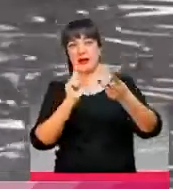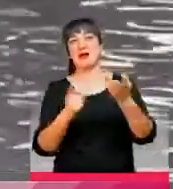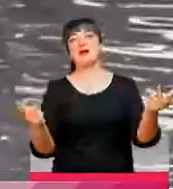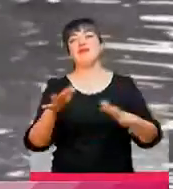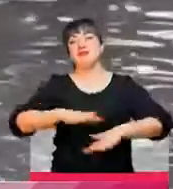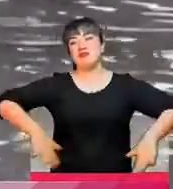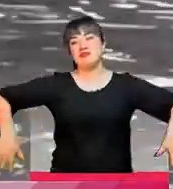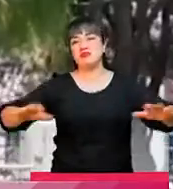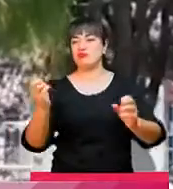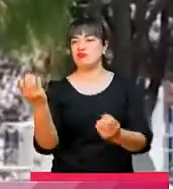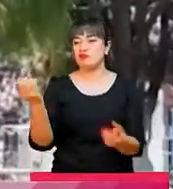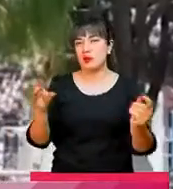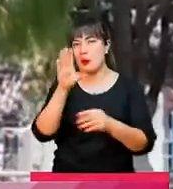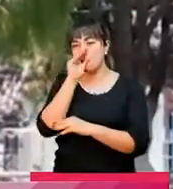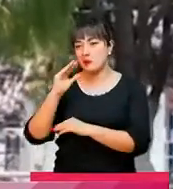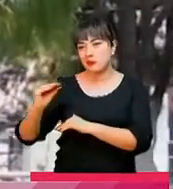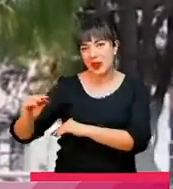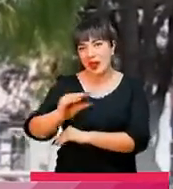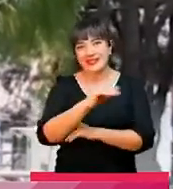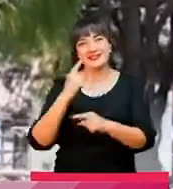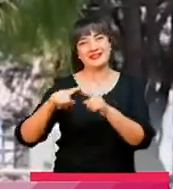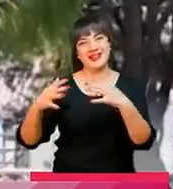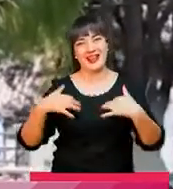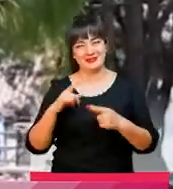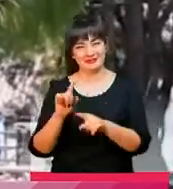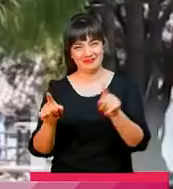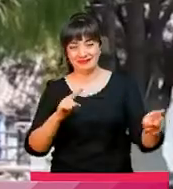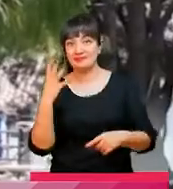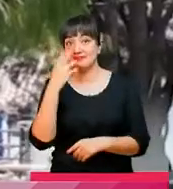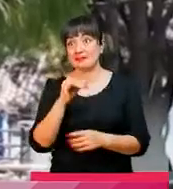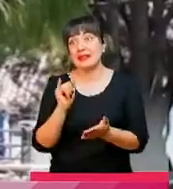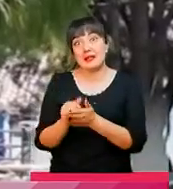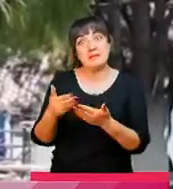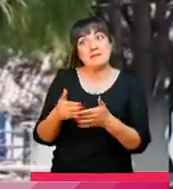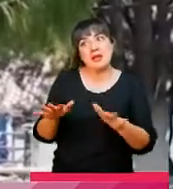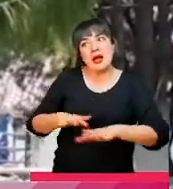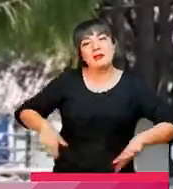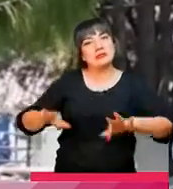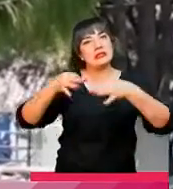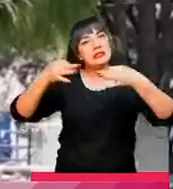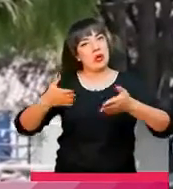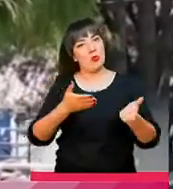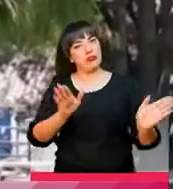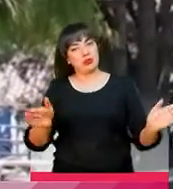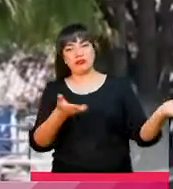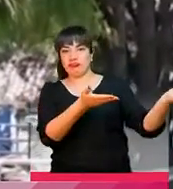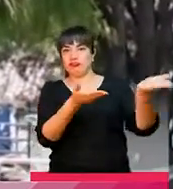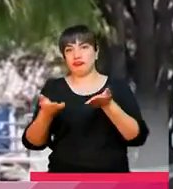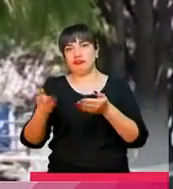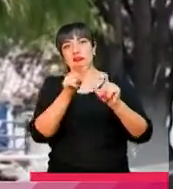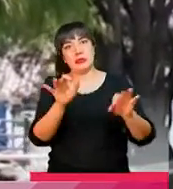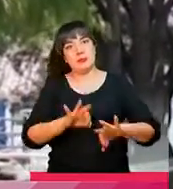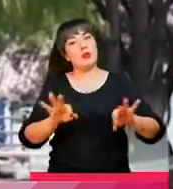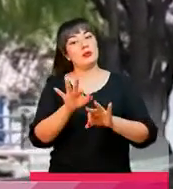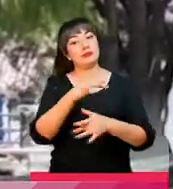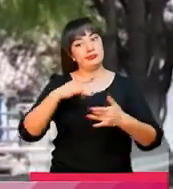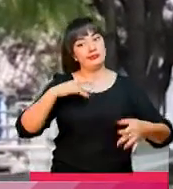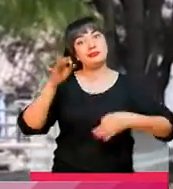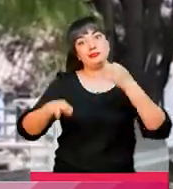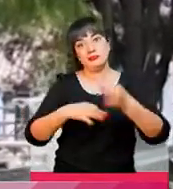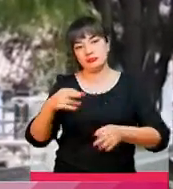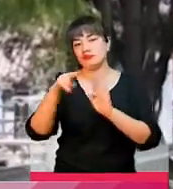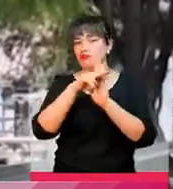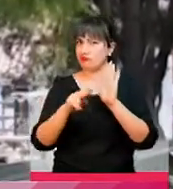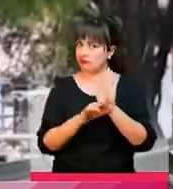adornado por patos. Estamos en un momento importante que es la reactivación de forma segura y para ello hay que seguir cuidándonos. Utilicemos adecuadamente el